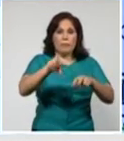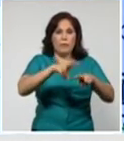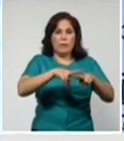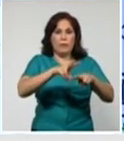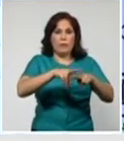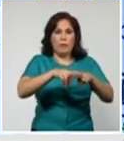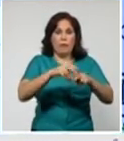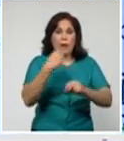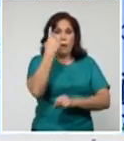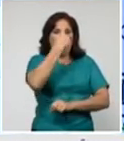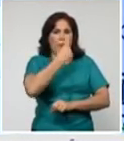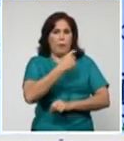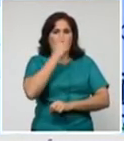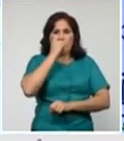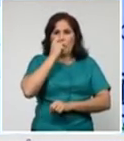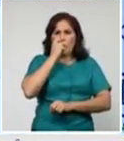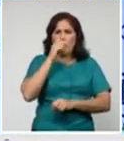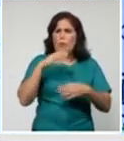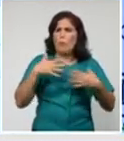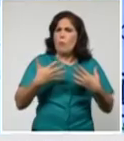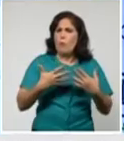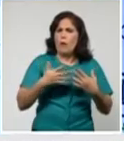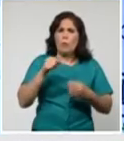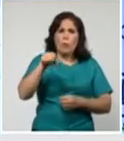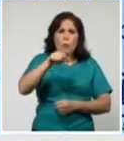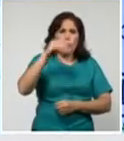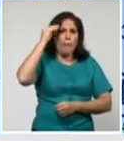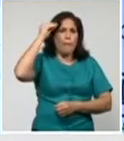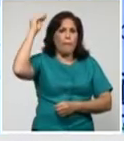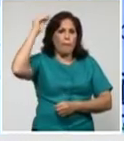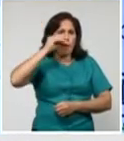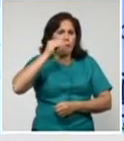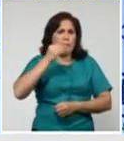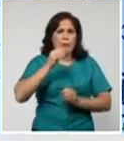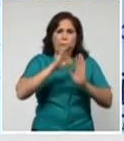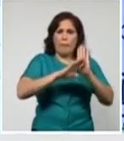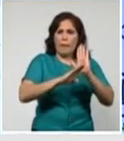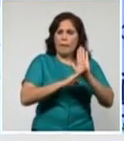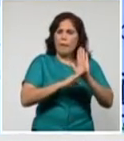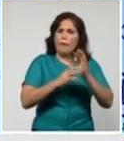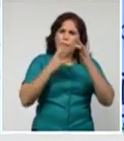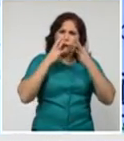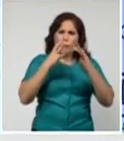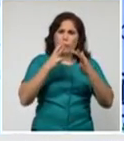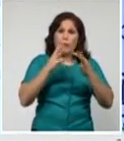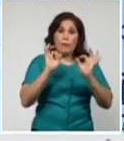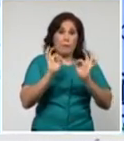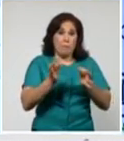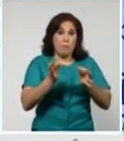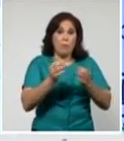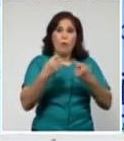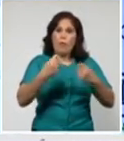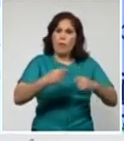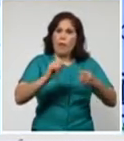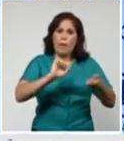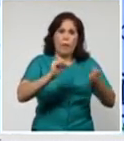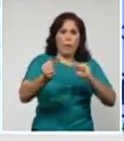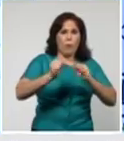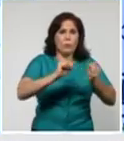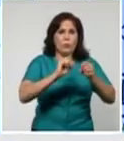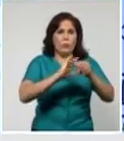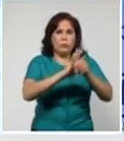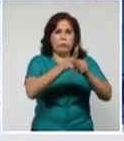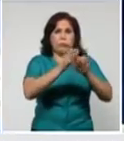Pregunta entonces, ¿cuáles, en su consideración, serían las medidas más efectivas desde el punto de vista de control